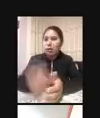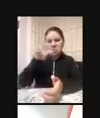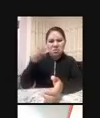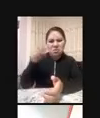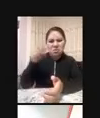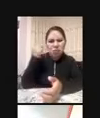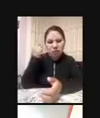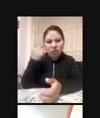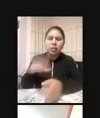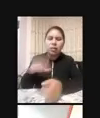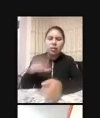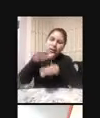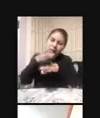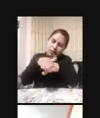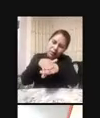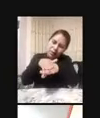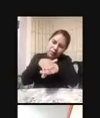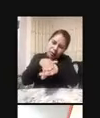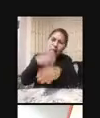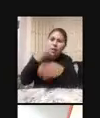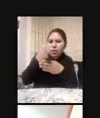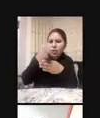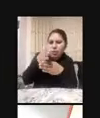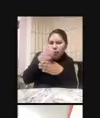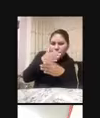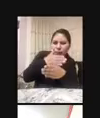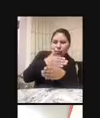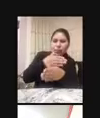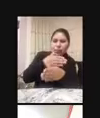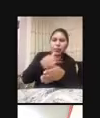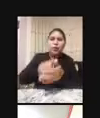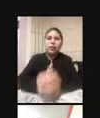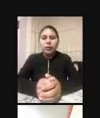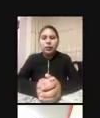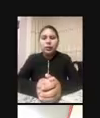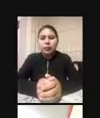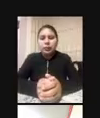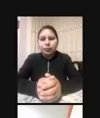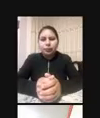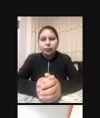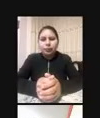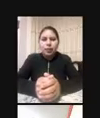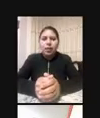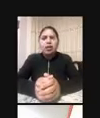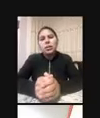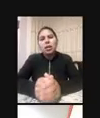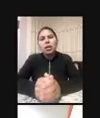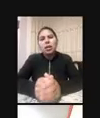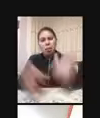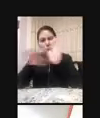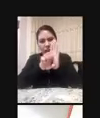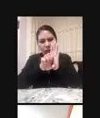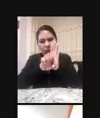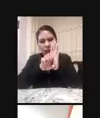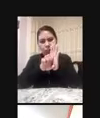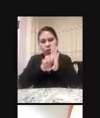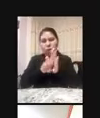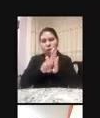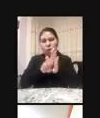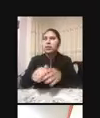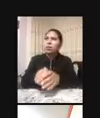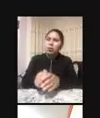estar acorde a lo que es su edad cronológica. Siempre va a estar diferenciando, siempre va a haber un retraso en su